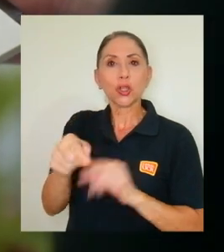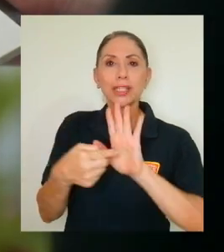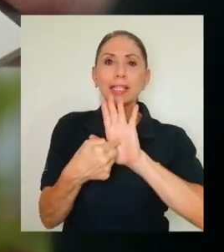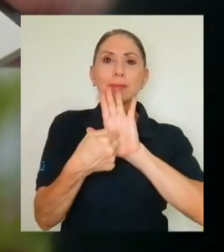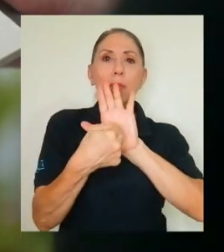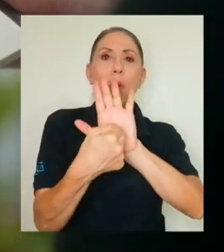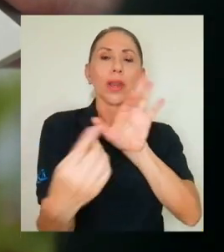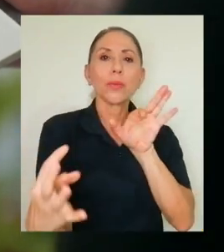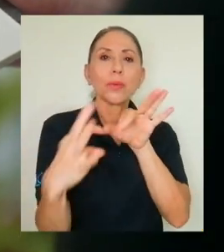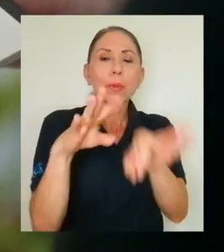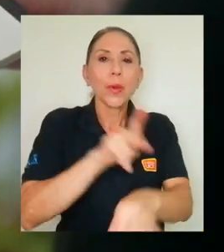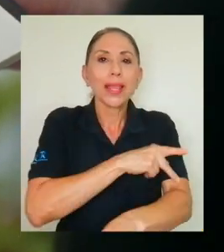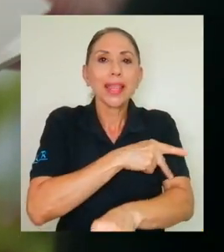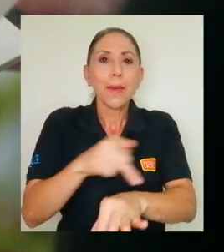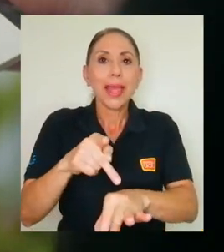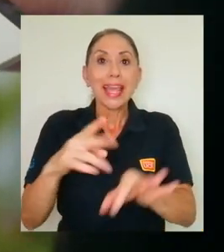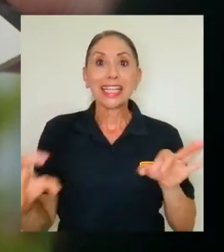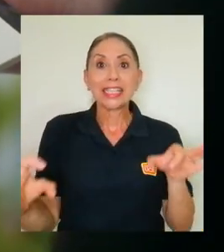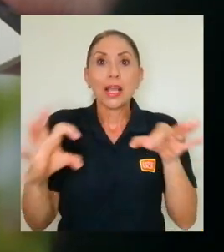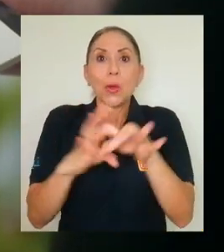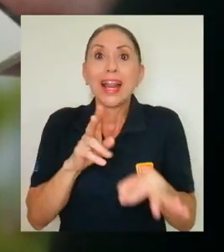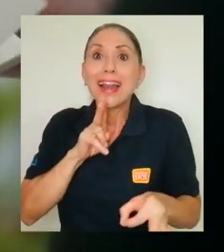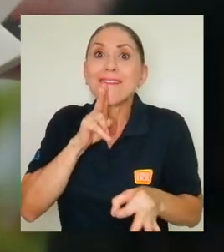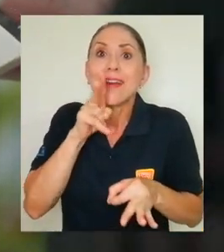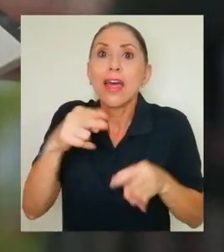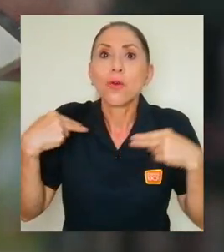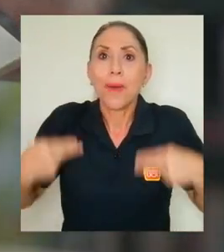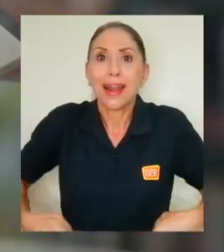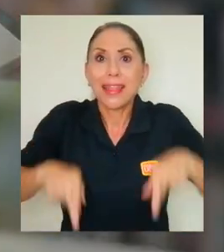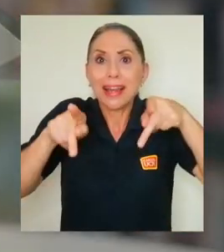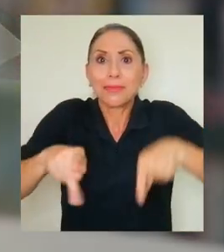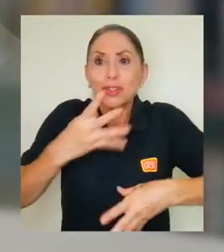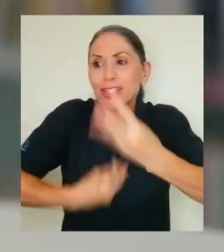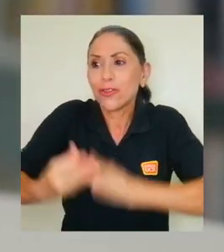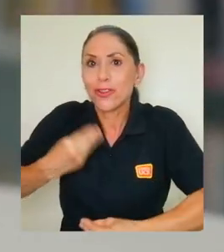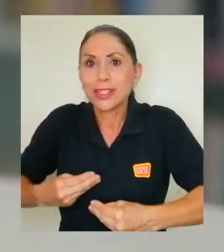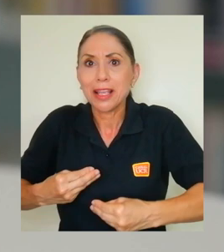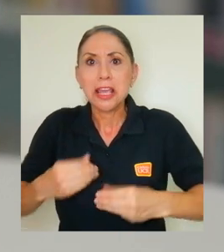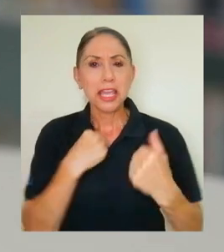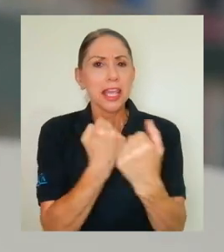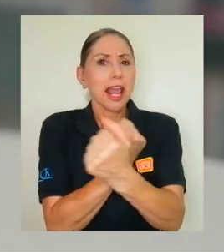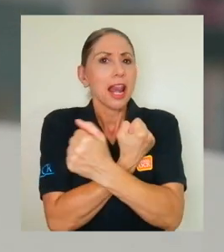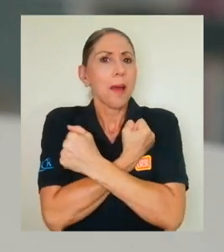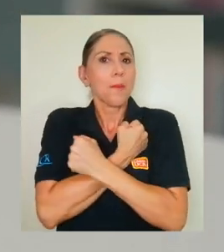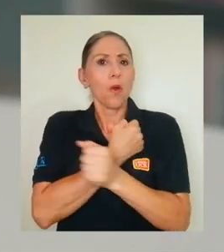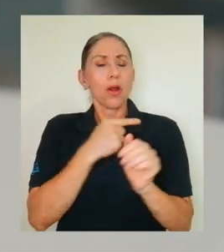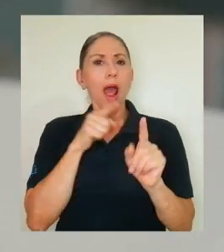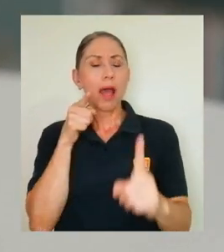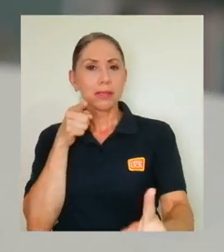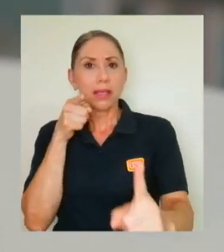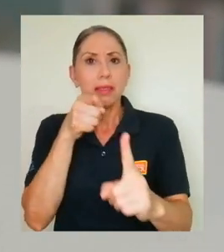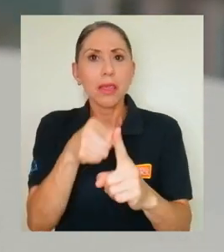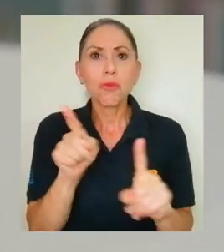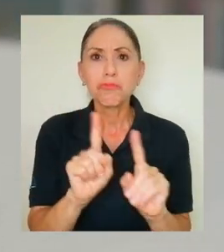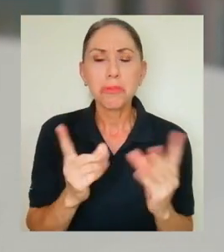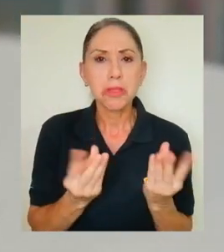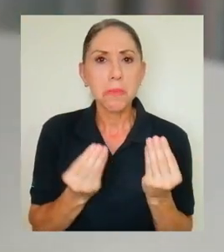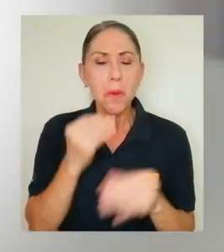y se une a la realidad humana de los que sufren, mientras el amor toma sentido sin temor a la edad.